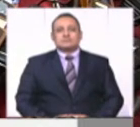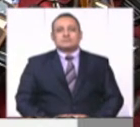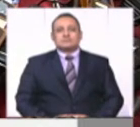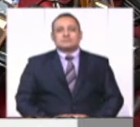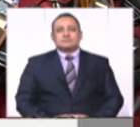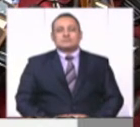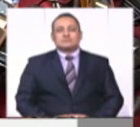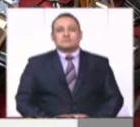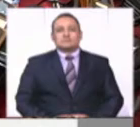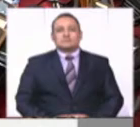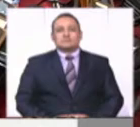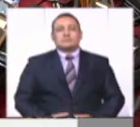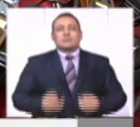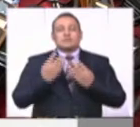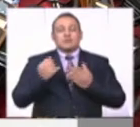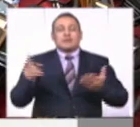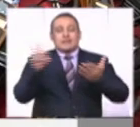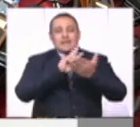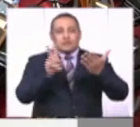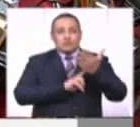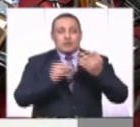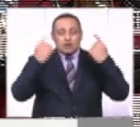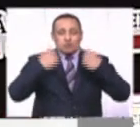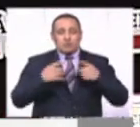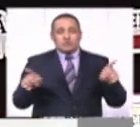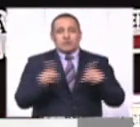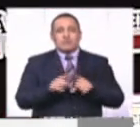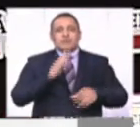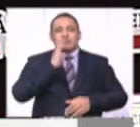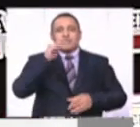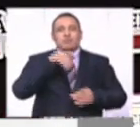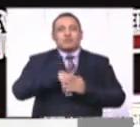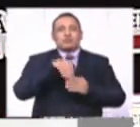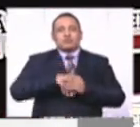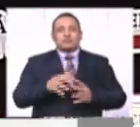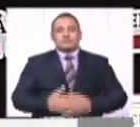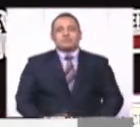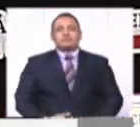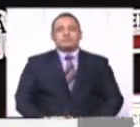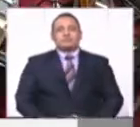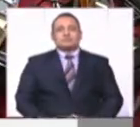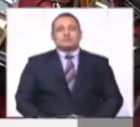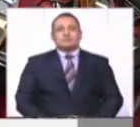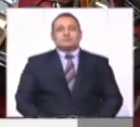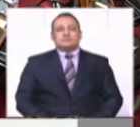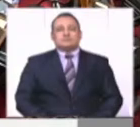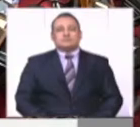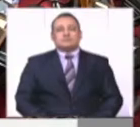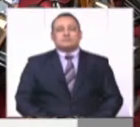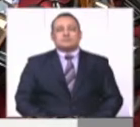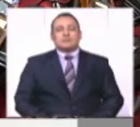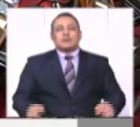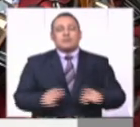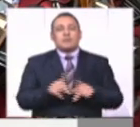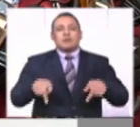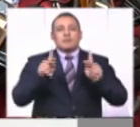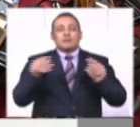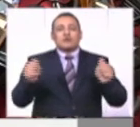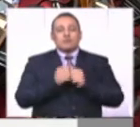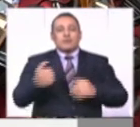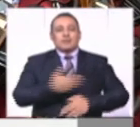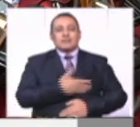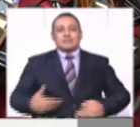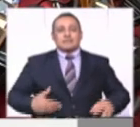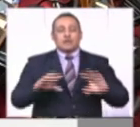palabra señor relator del ura el acuerdo que se someterá a votación autorizar al presidente del